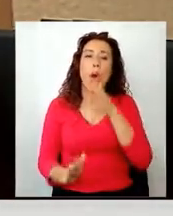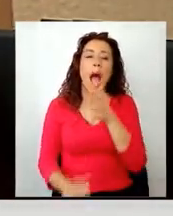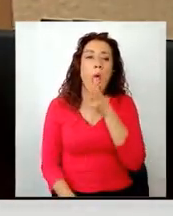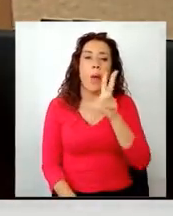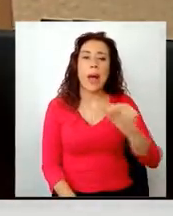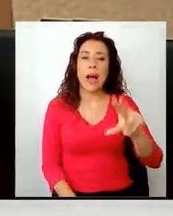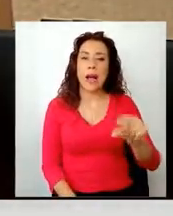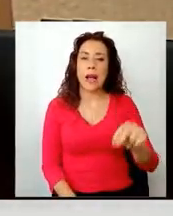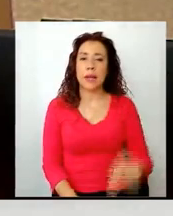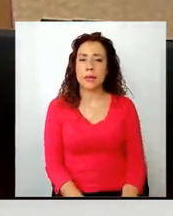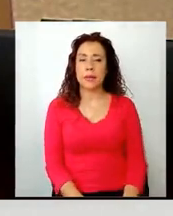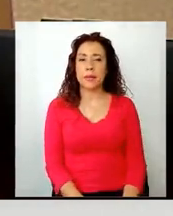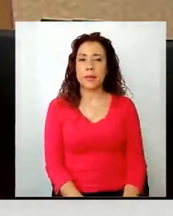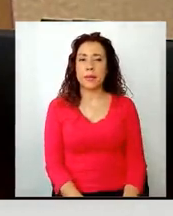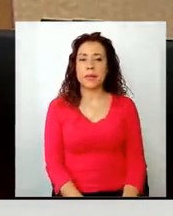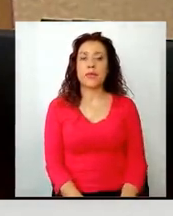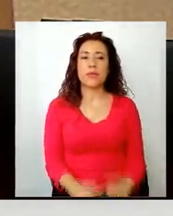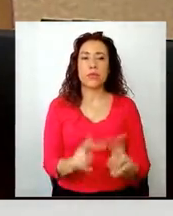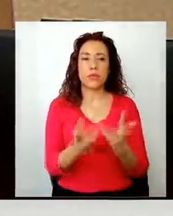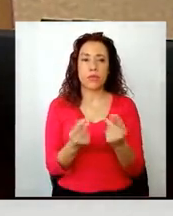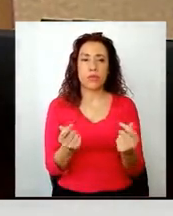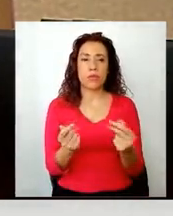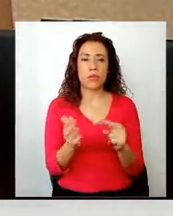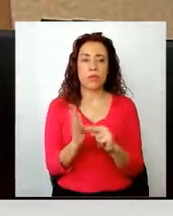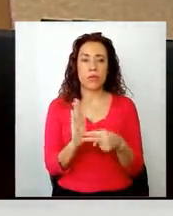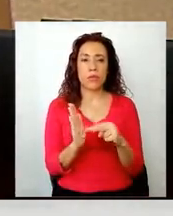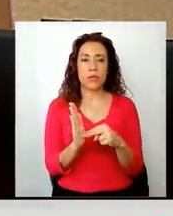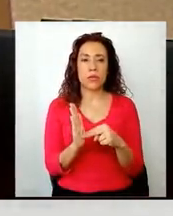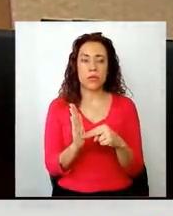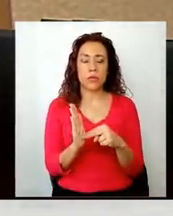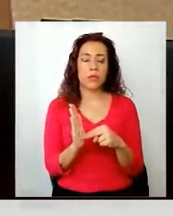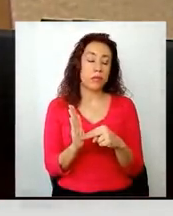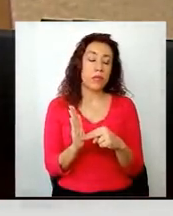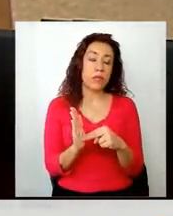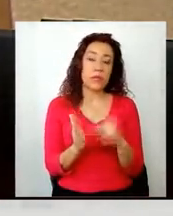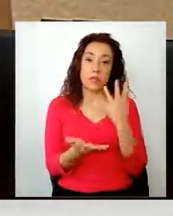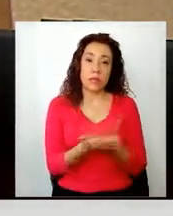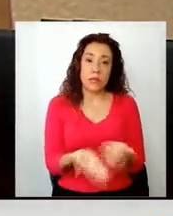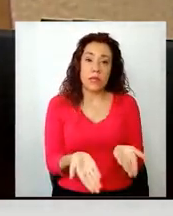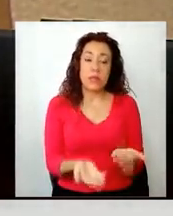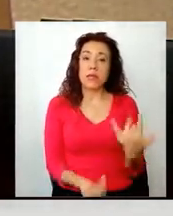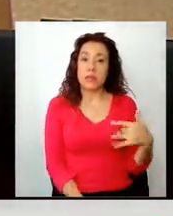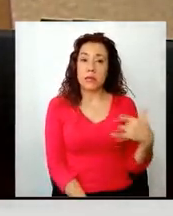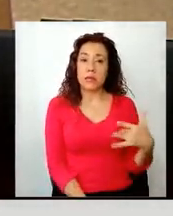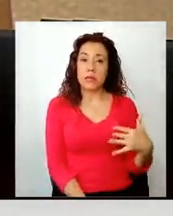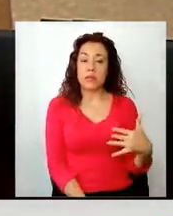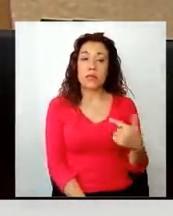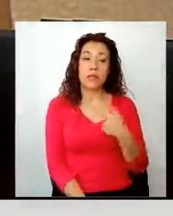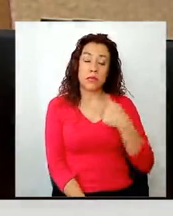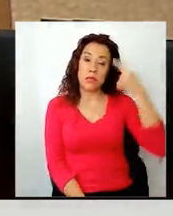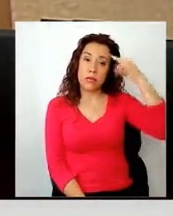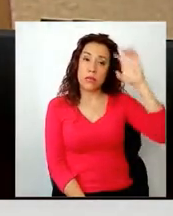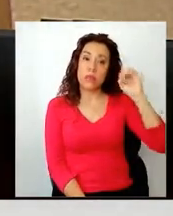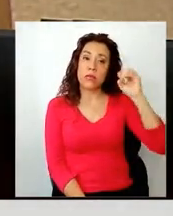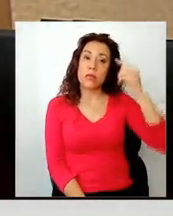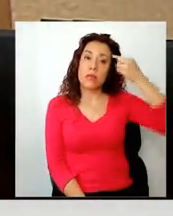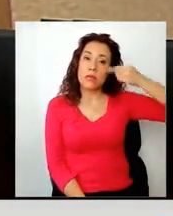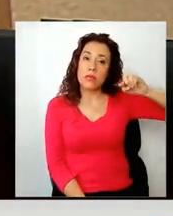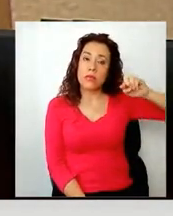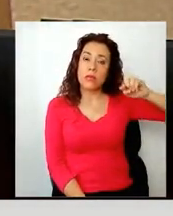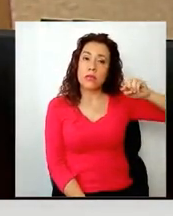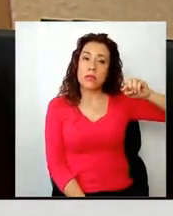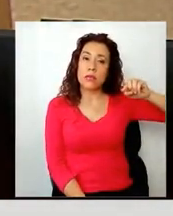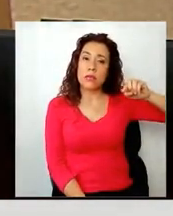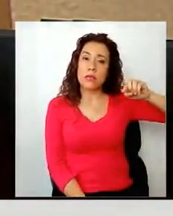resuelve un problema obviamente práctico importante creo yo Pero sin lugar a dudas el